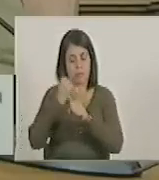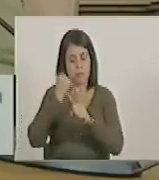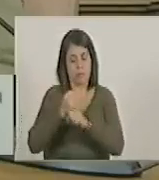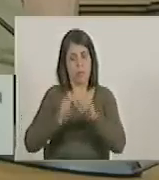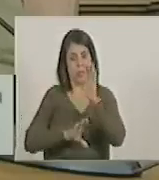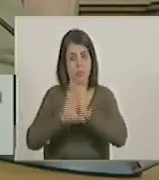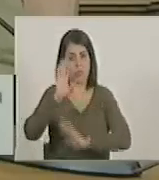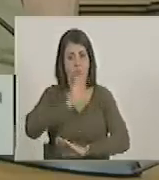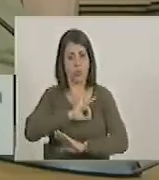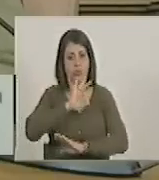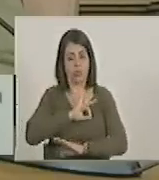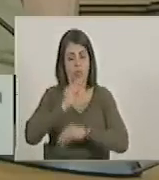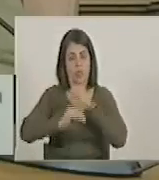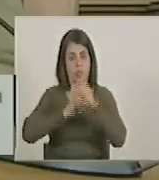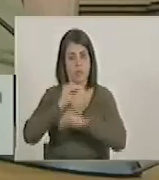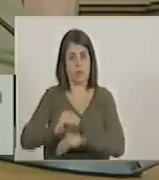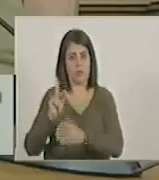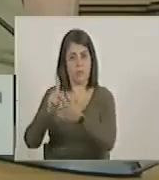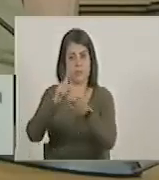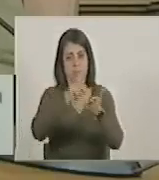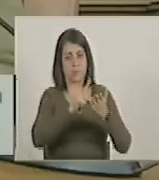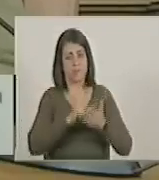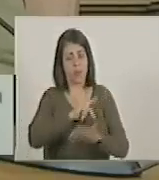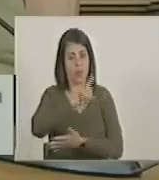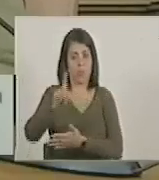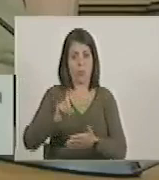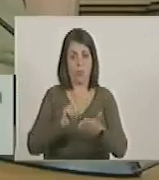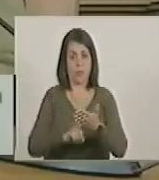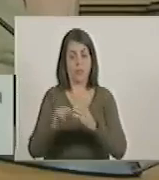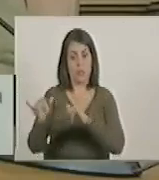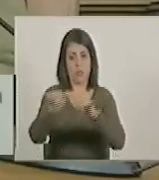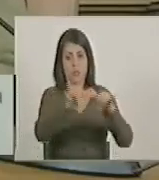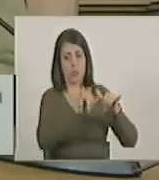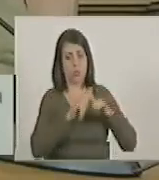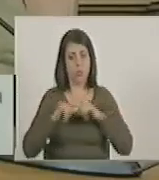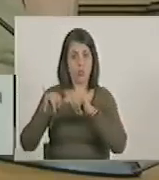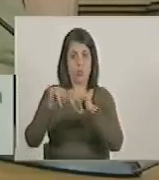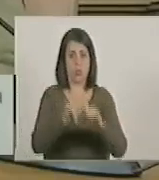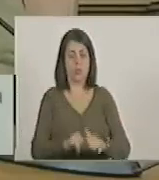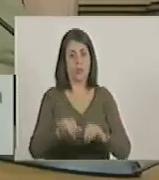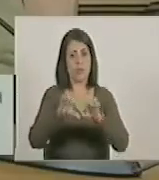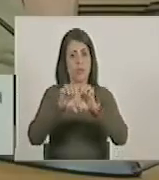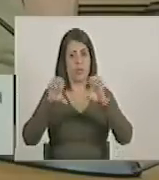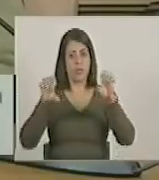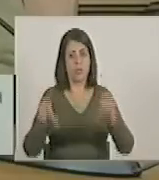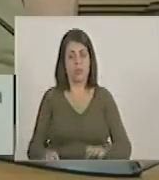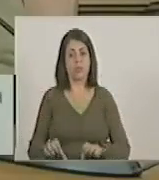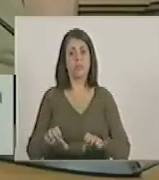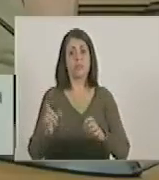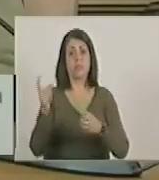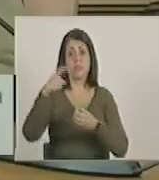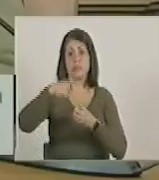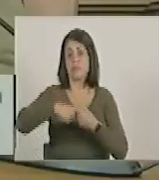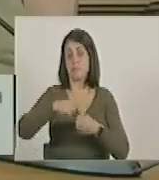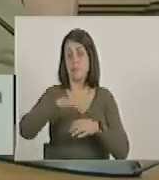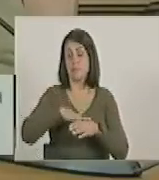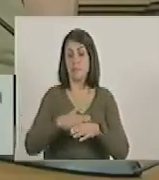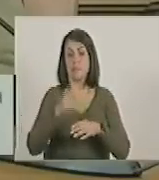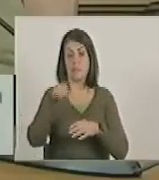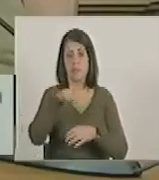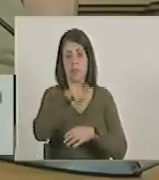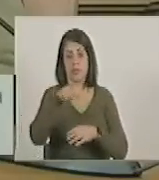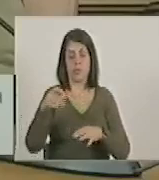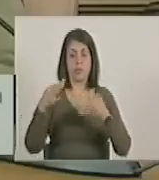social, a fin de propiciar su participación plena y en igualdad de condiciones en la educación y como miembros de la